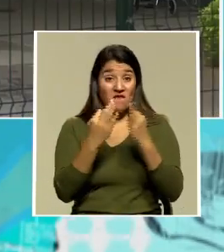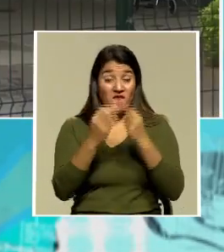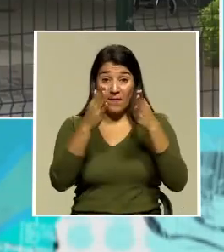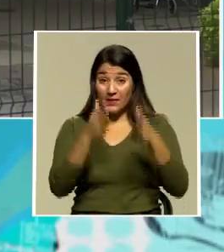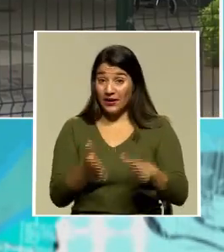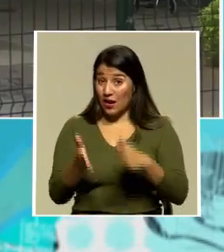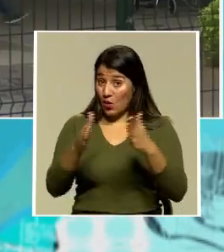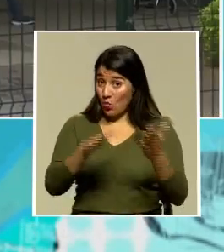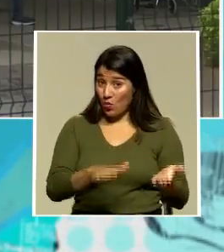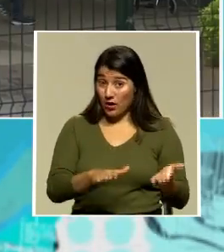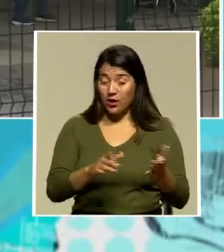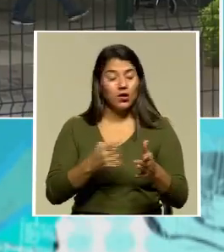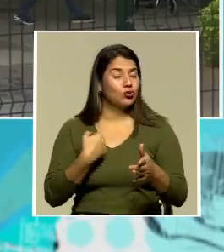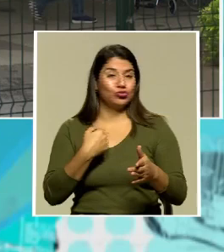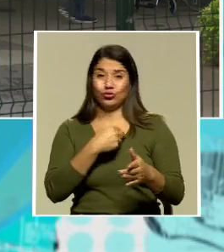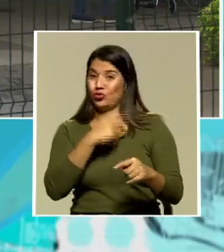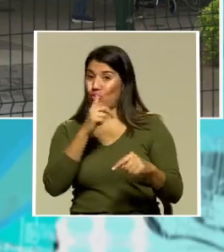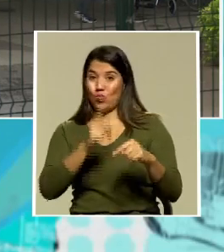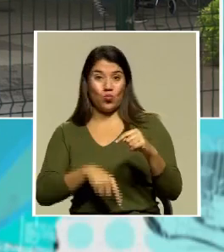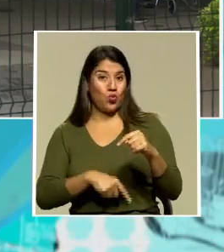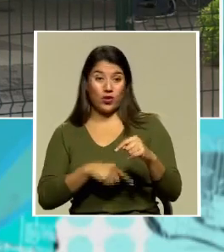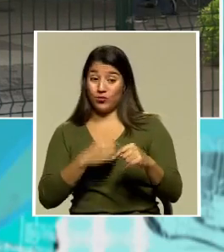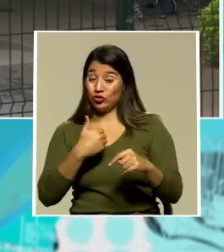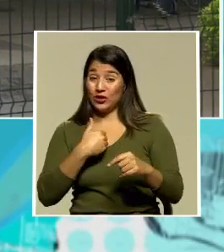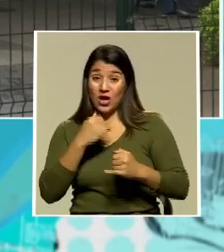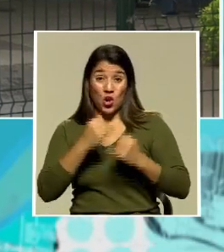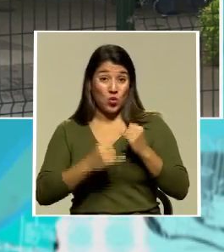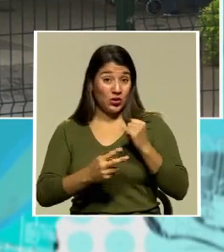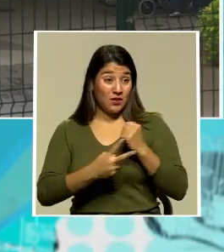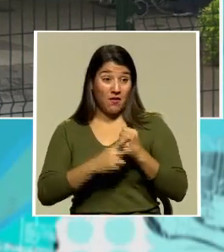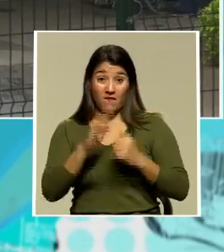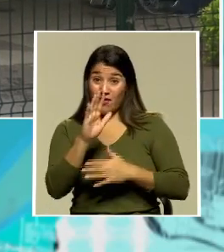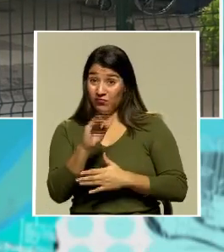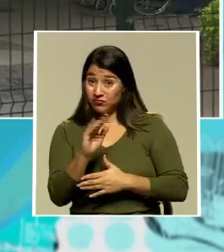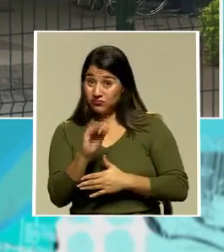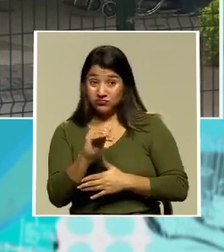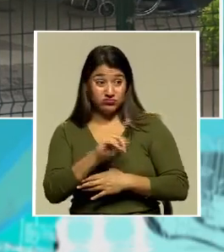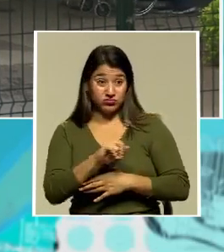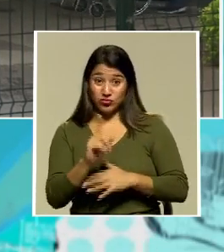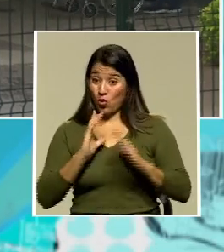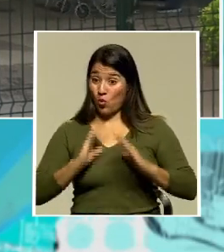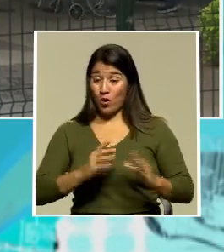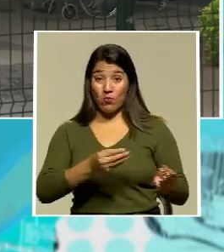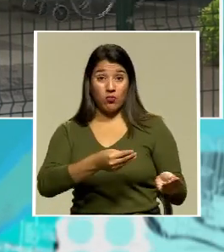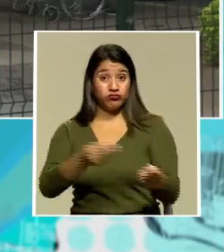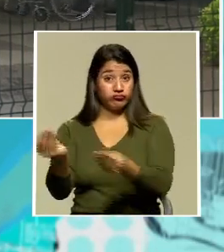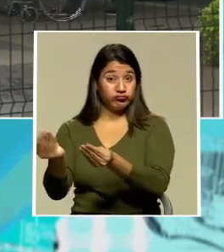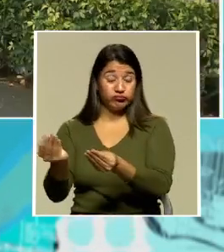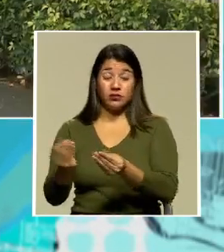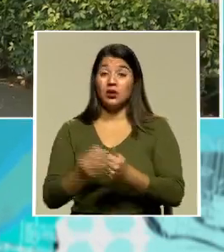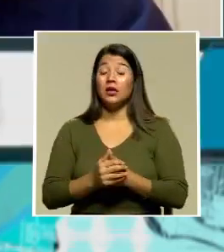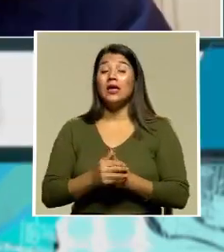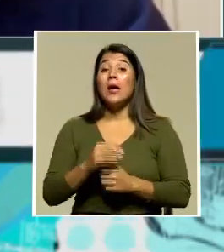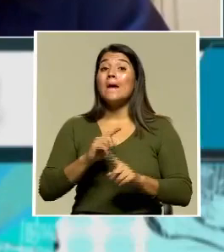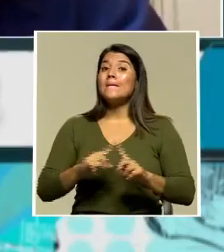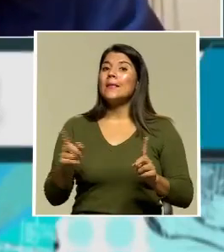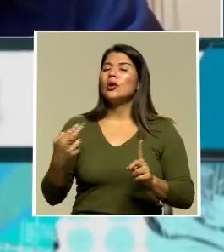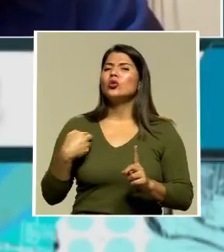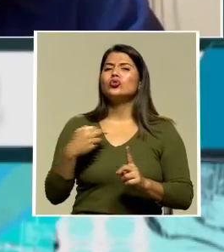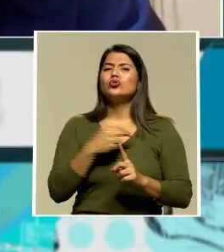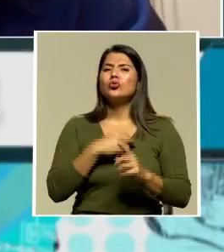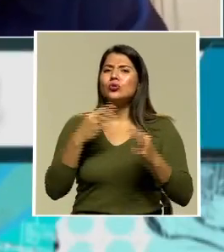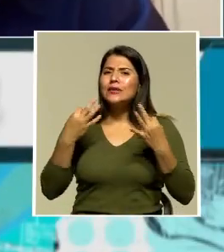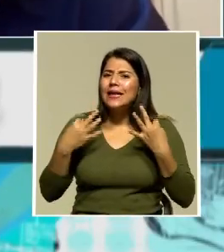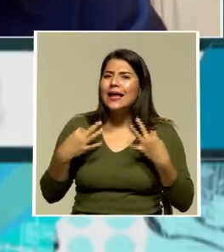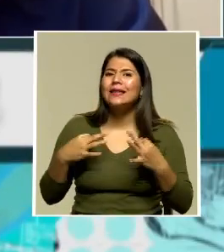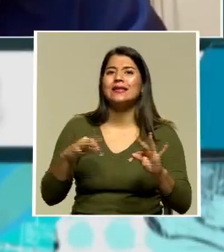familiar le podamos dar la oportunidad de esa última despedida. Sin embargo, tratamos, ¿verdad?, de